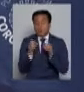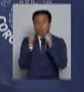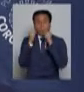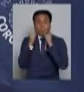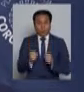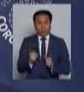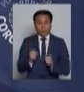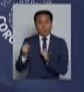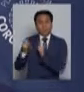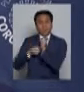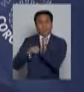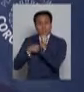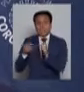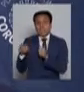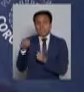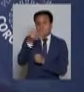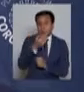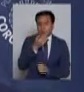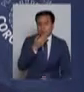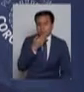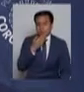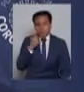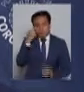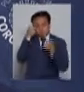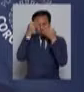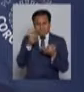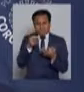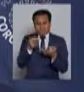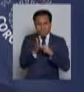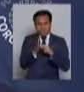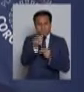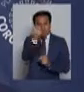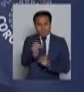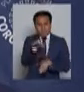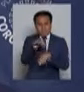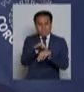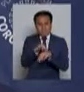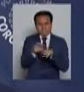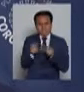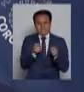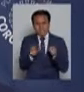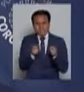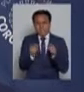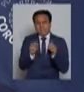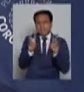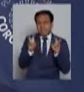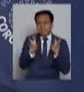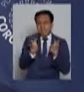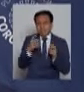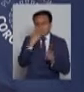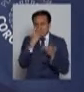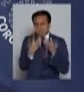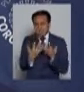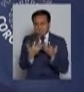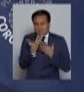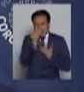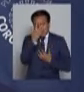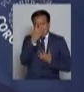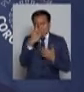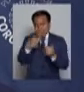ser hechas por familiares y en el momento de la decisión, manejo compasivo, como usted pregunta, se hizo en realidad